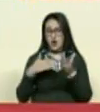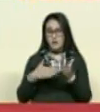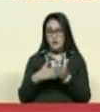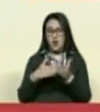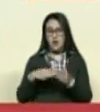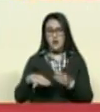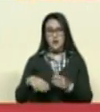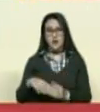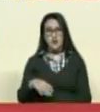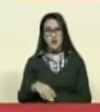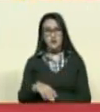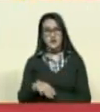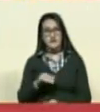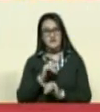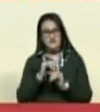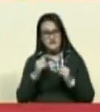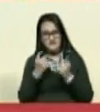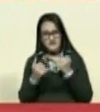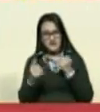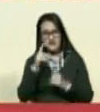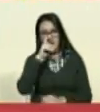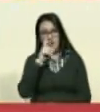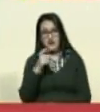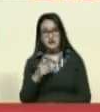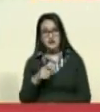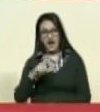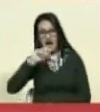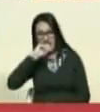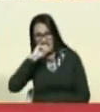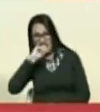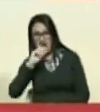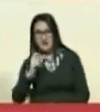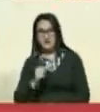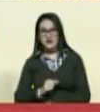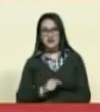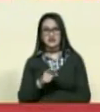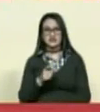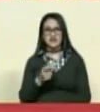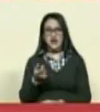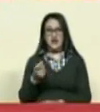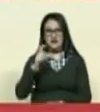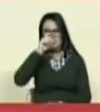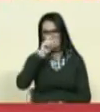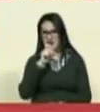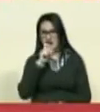año de venganza económica de los factores de la oligarquía